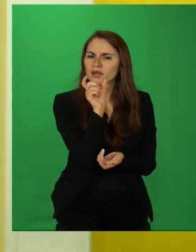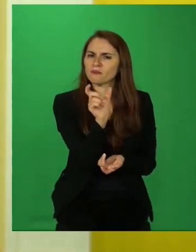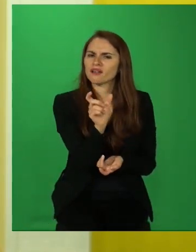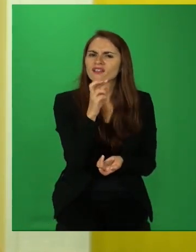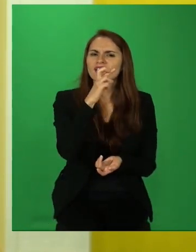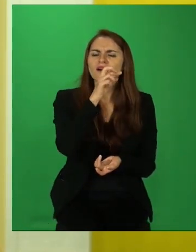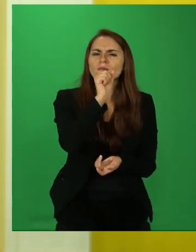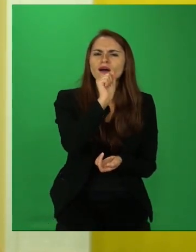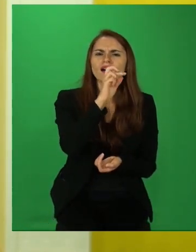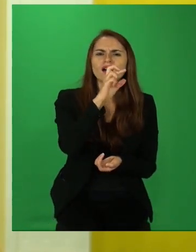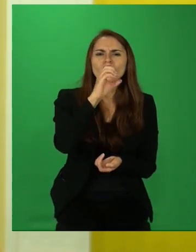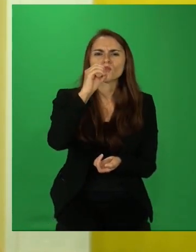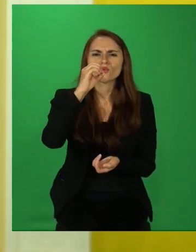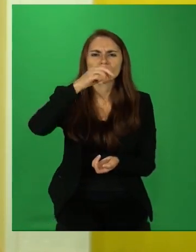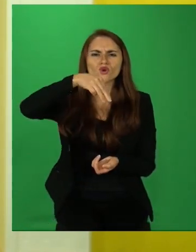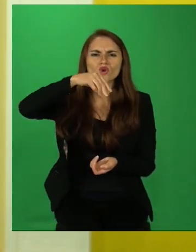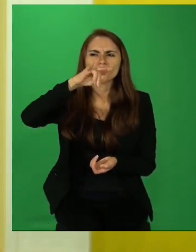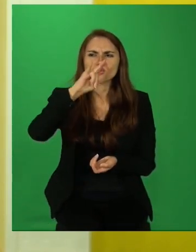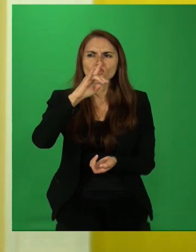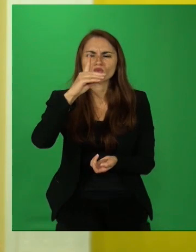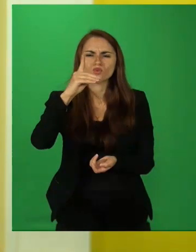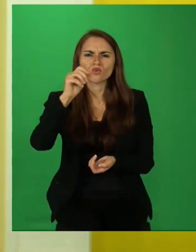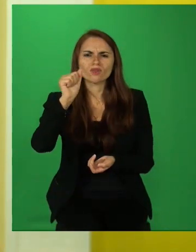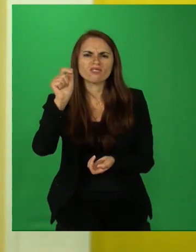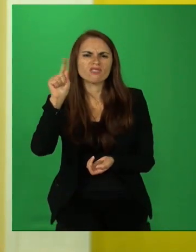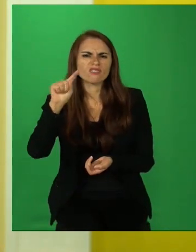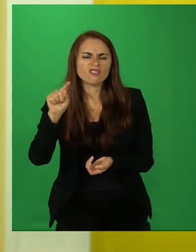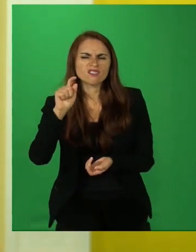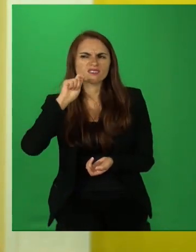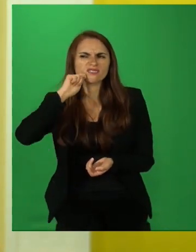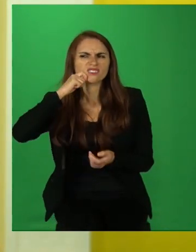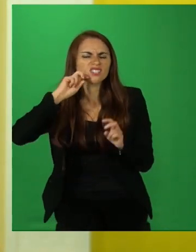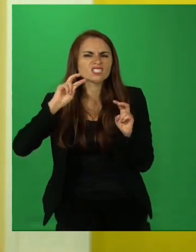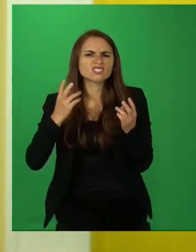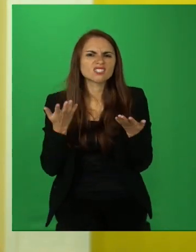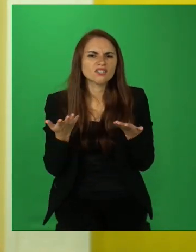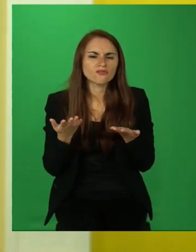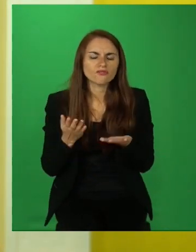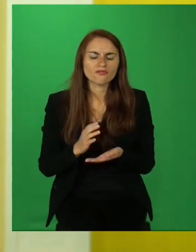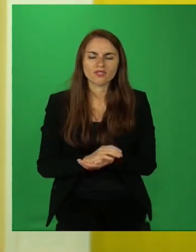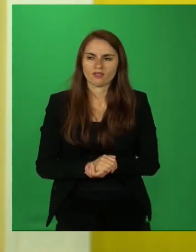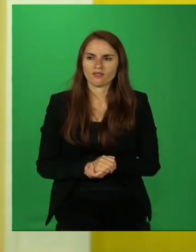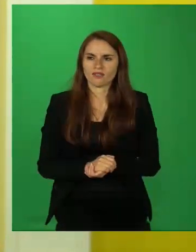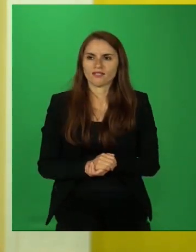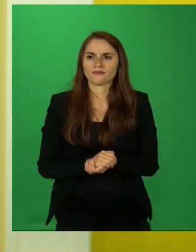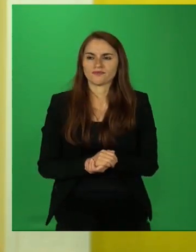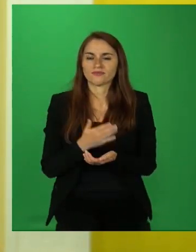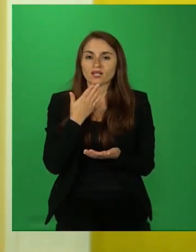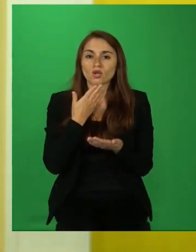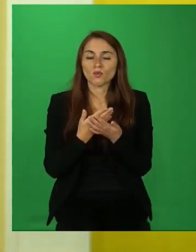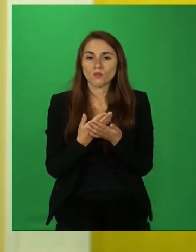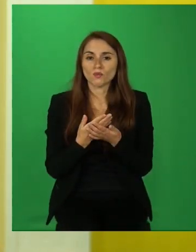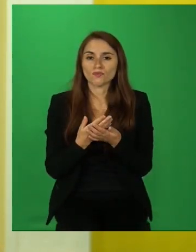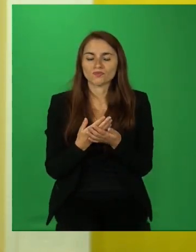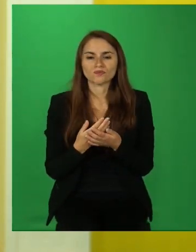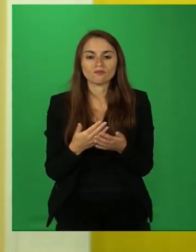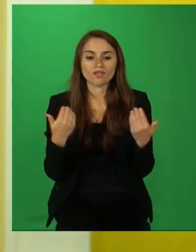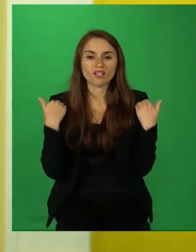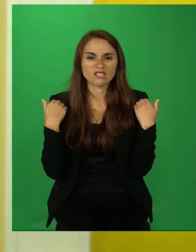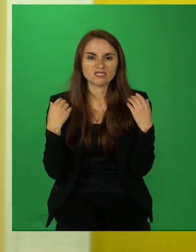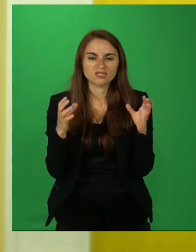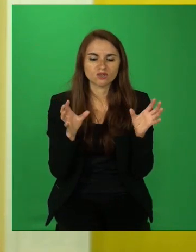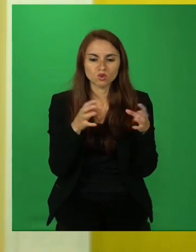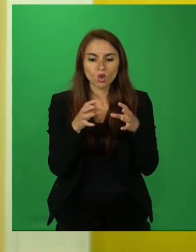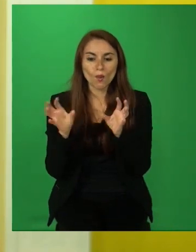sentido tiene mucha importancia para ayudarte a resolver ejercicios de operatoria combinada como profesor esa